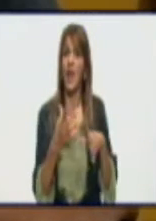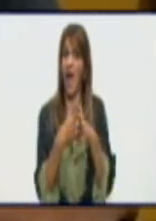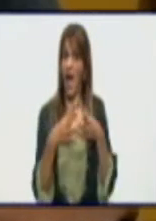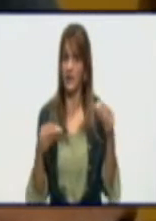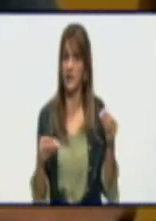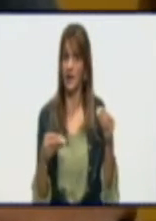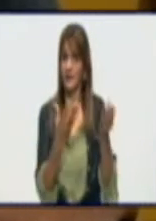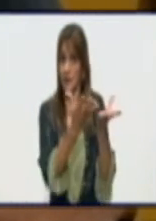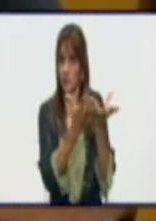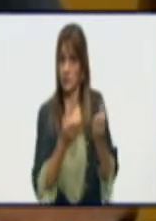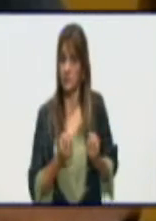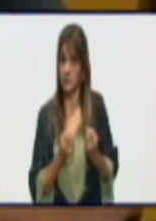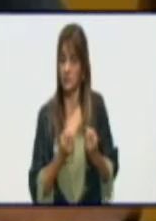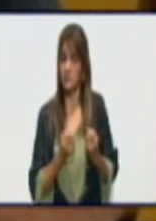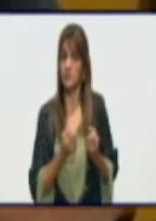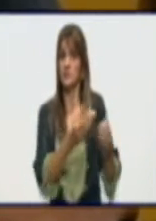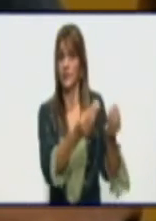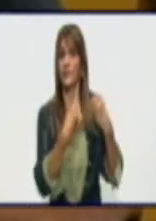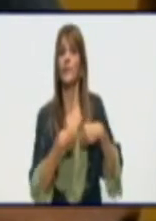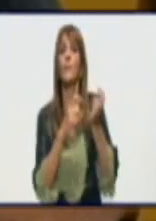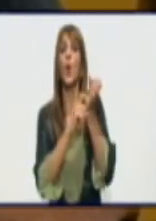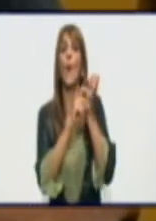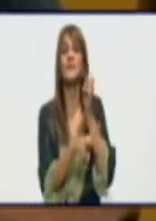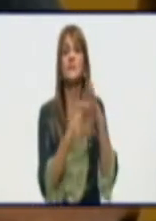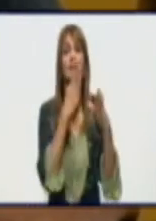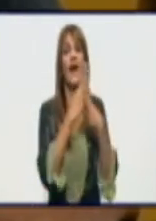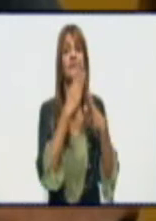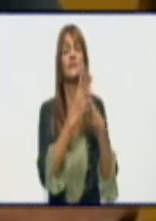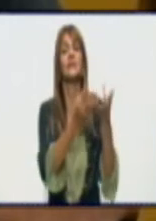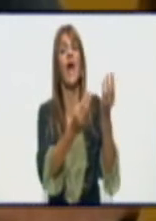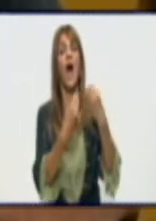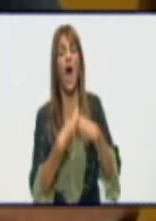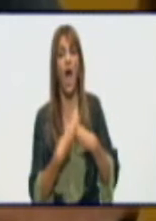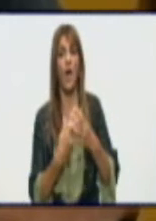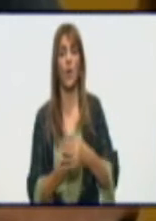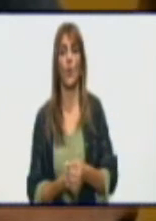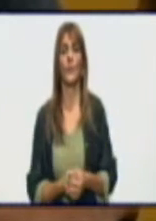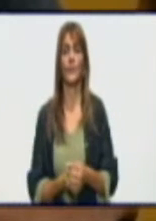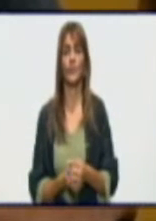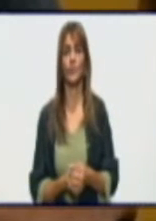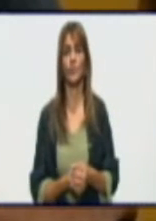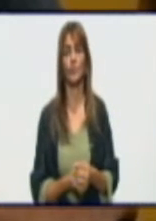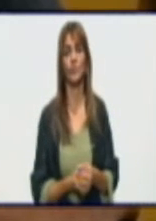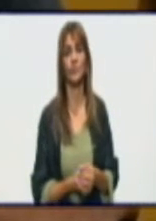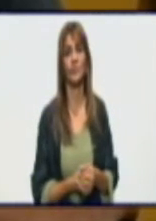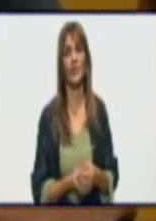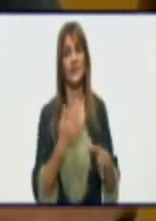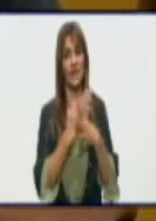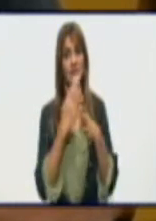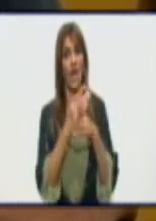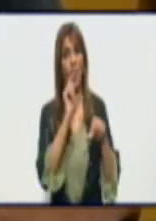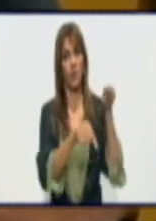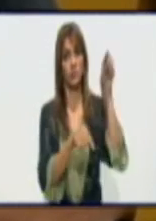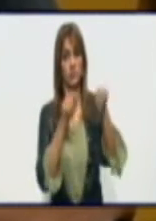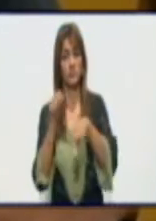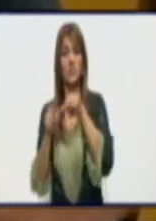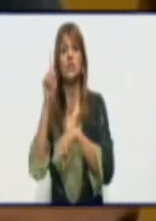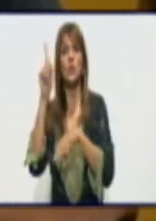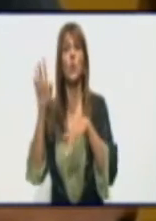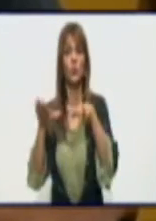que antes se tiraba en casilla, realmente ahora no es posible, se está tirando en tiro directo de Santiago, y sucedió un